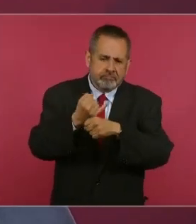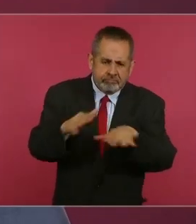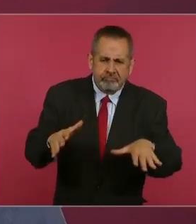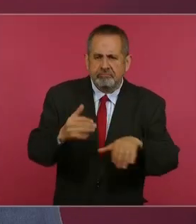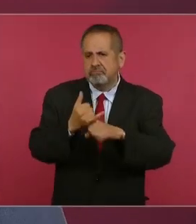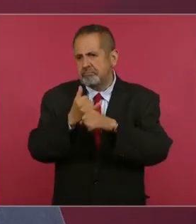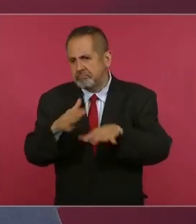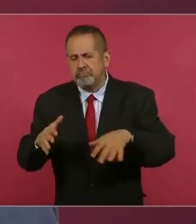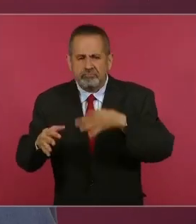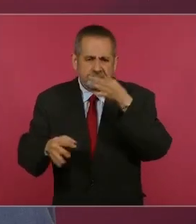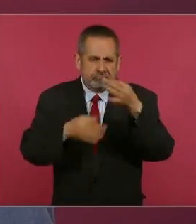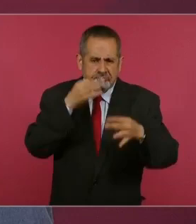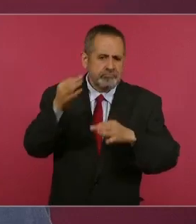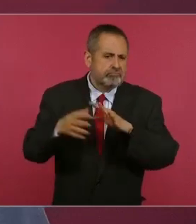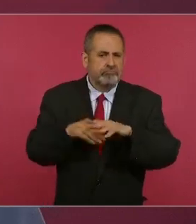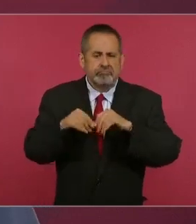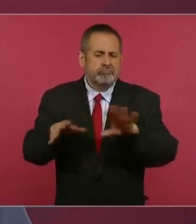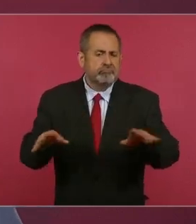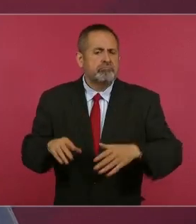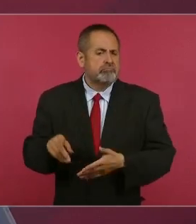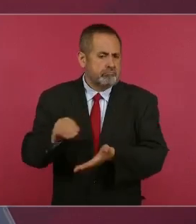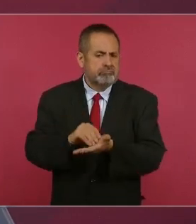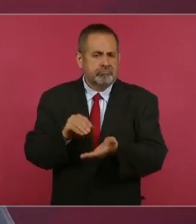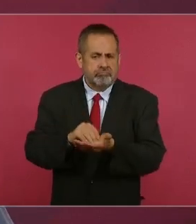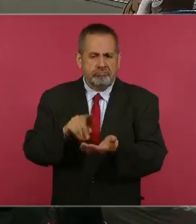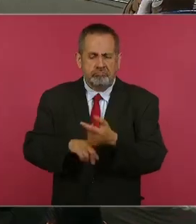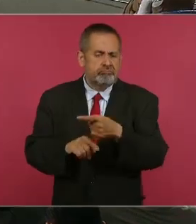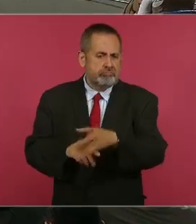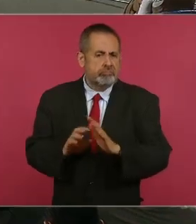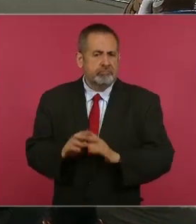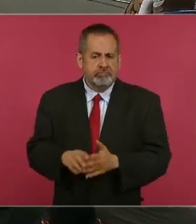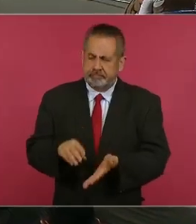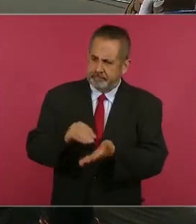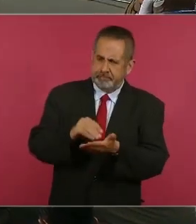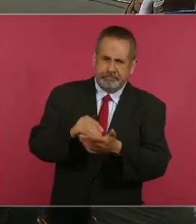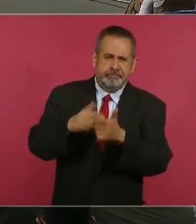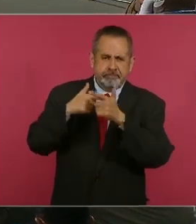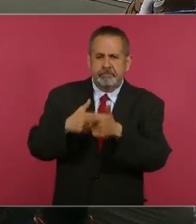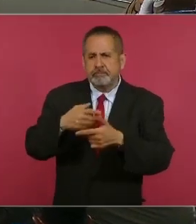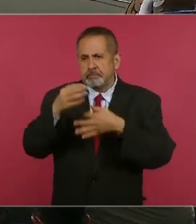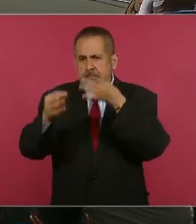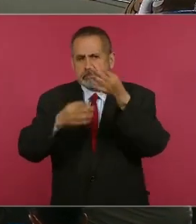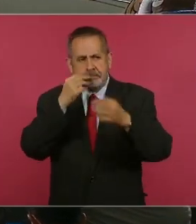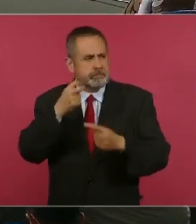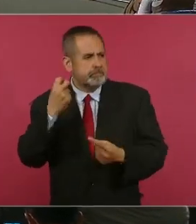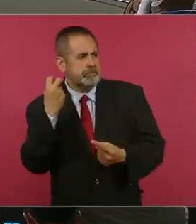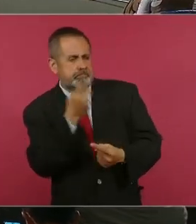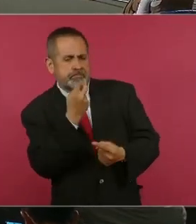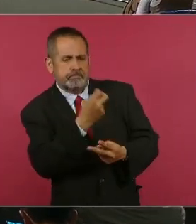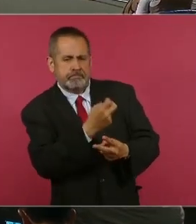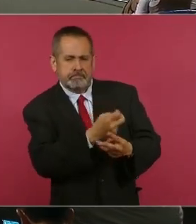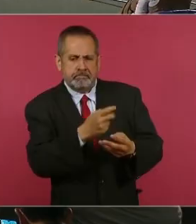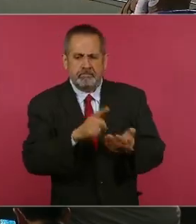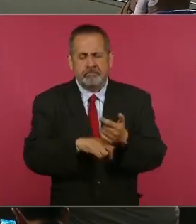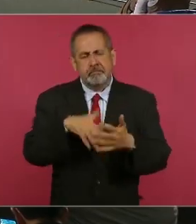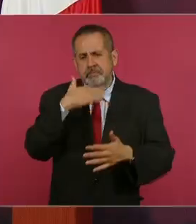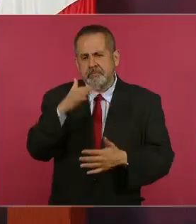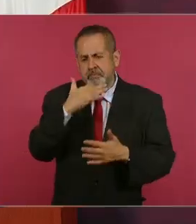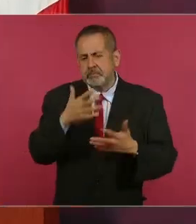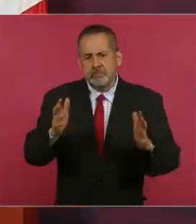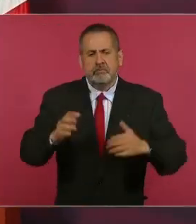informando y se va a seguir denunciando actos de corrupción. Y no